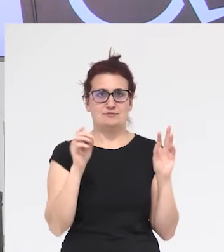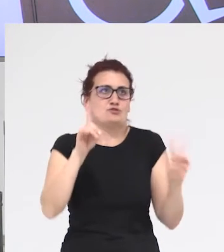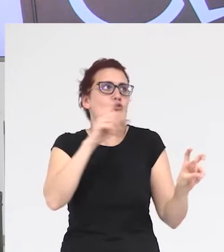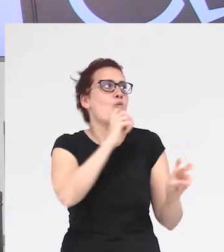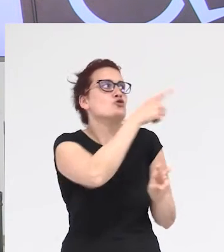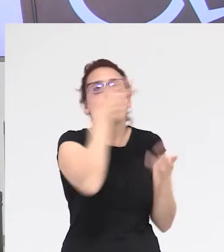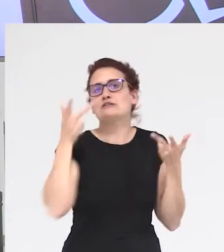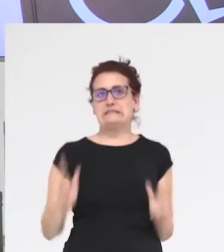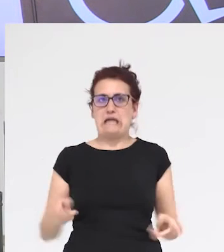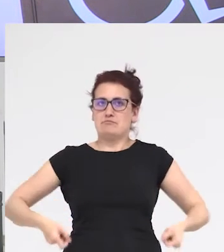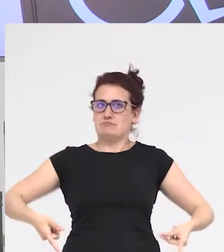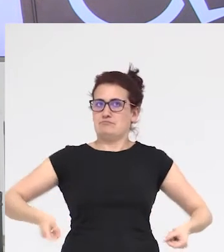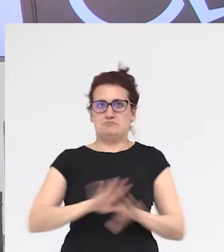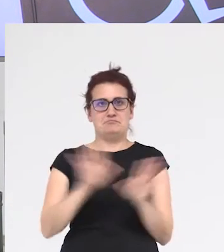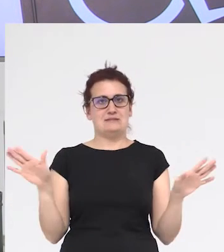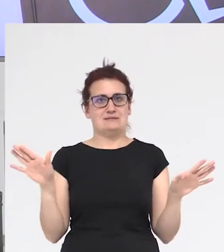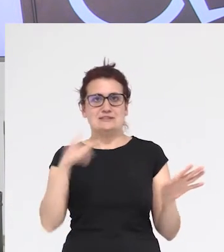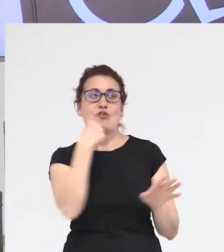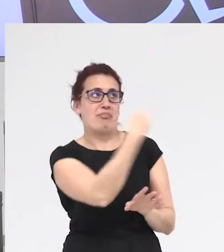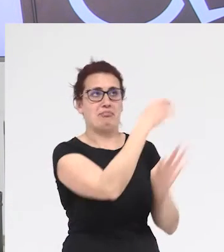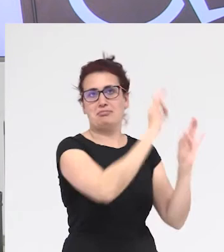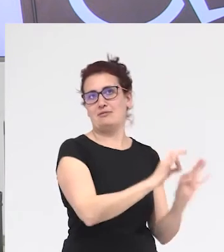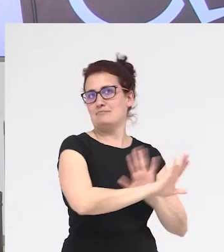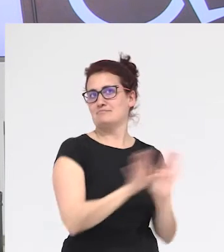es la sillita, y eso es lo que está indicando.